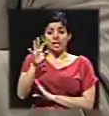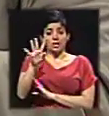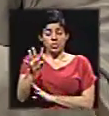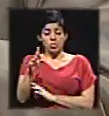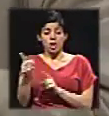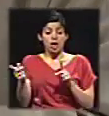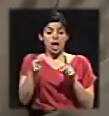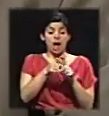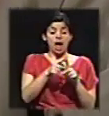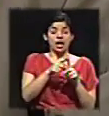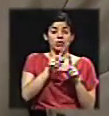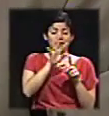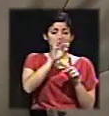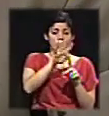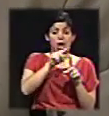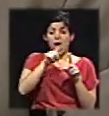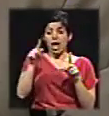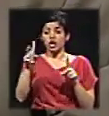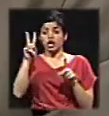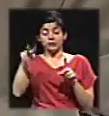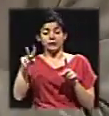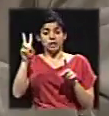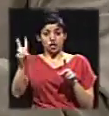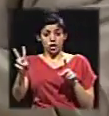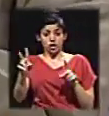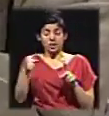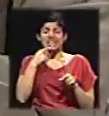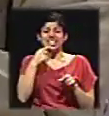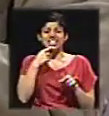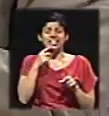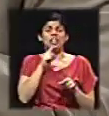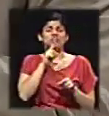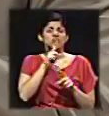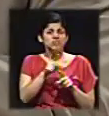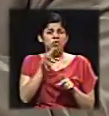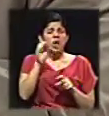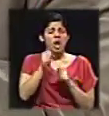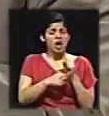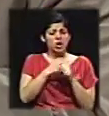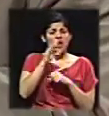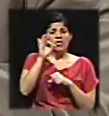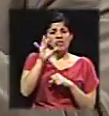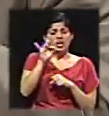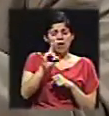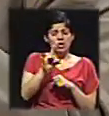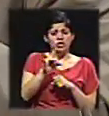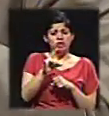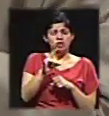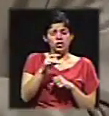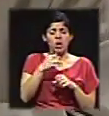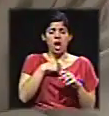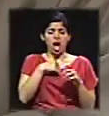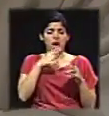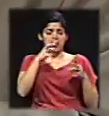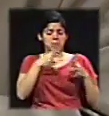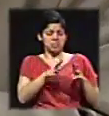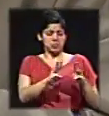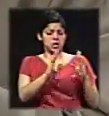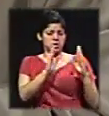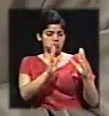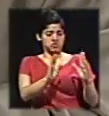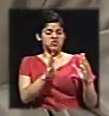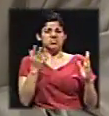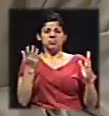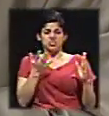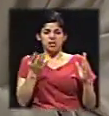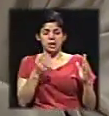al 2002, me parece. Decían que incluso, que efectivamente en el 98 funcionaba, tenía ese esquema